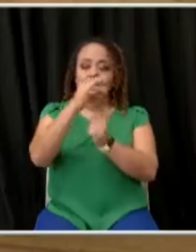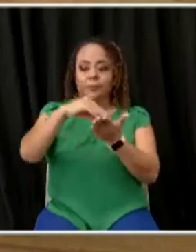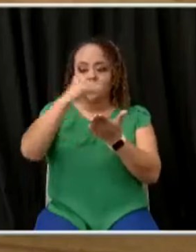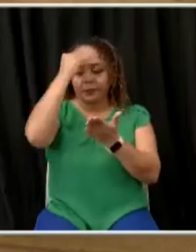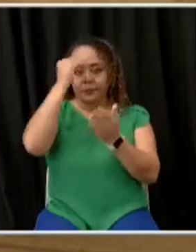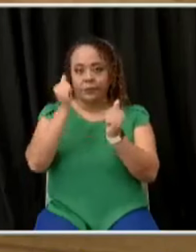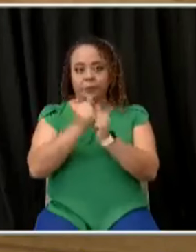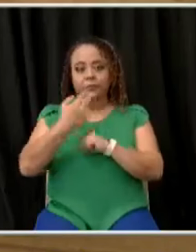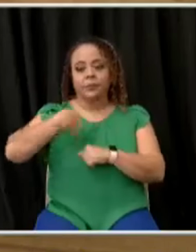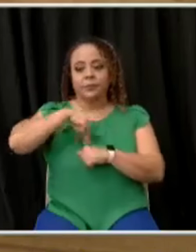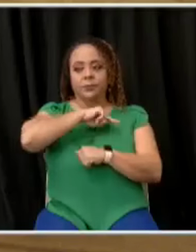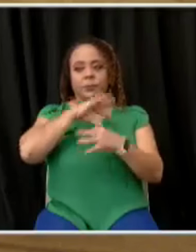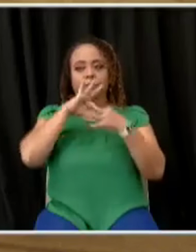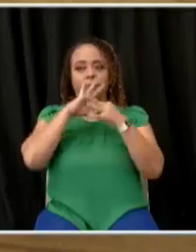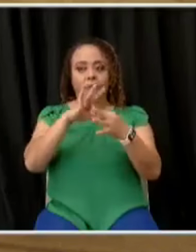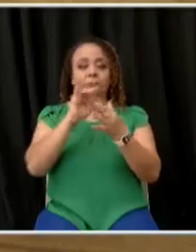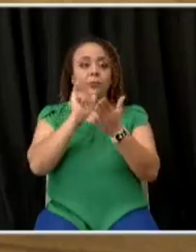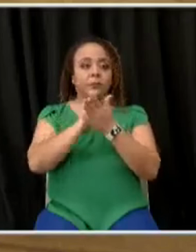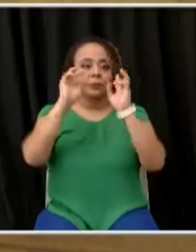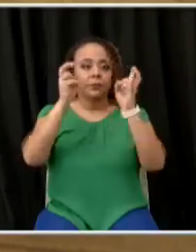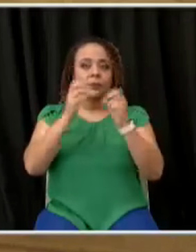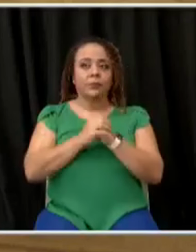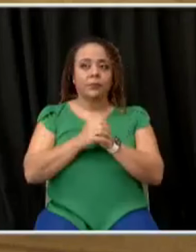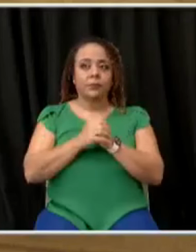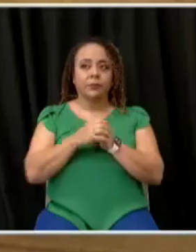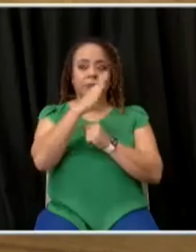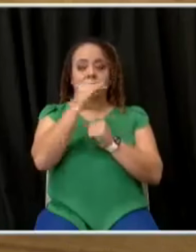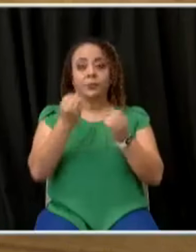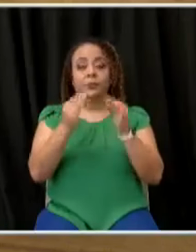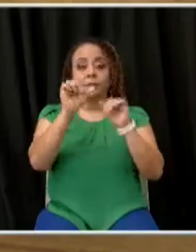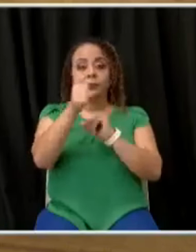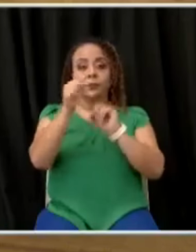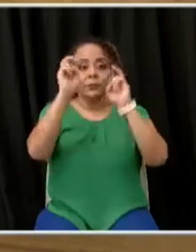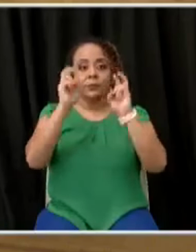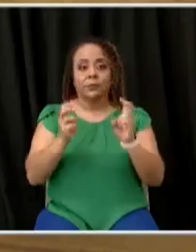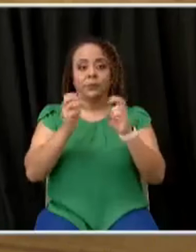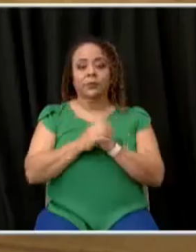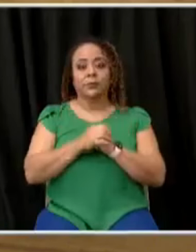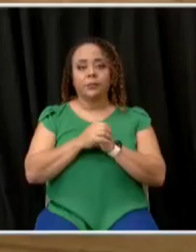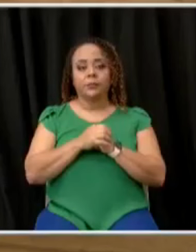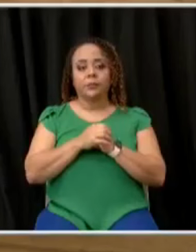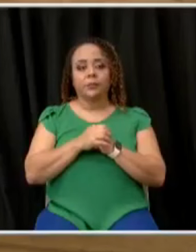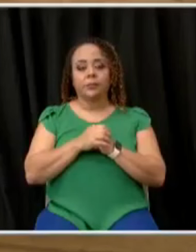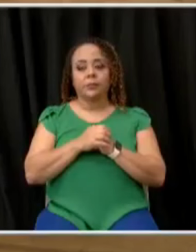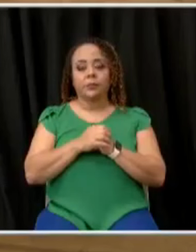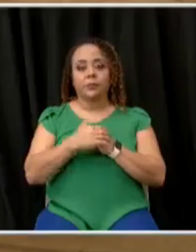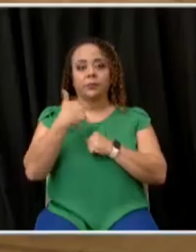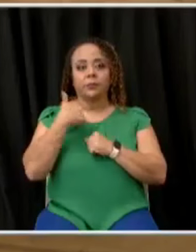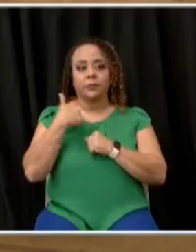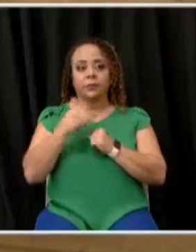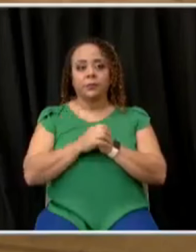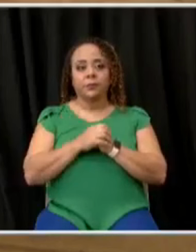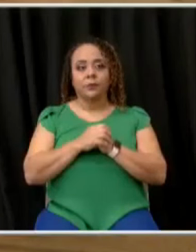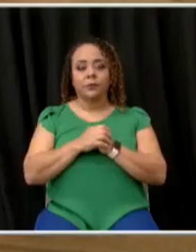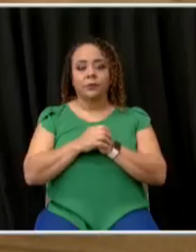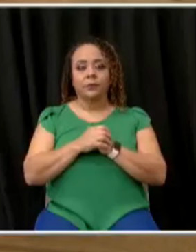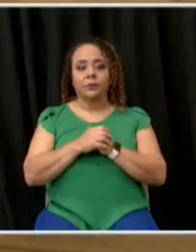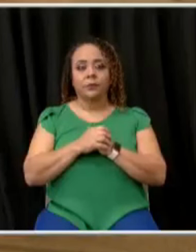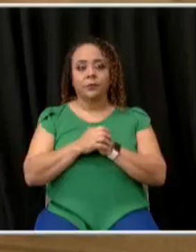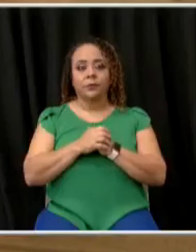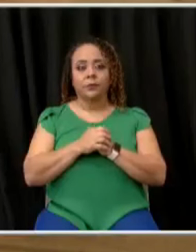con nosotros sobre este tema y muchísimos otros temas más que les traemos.